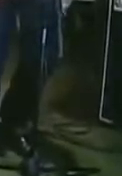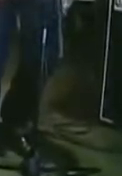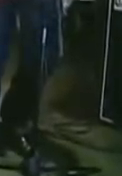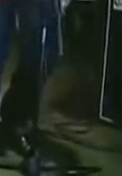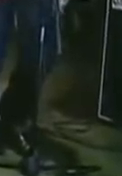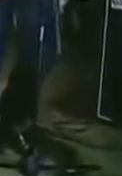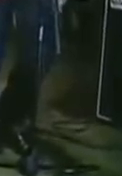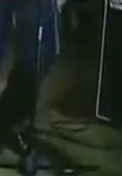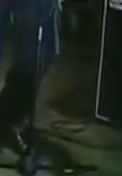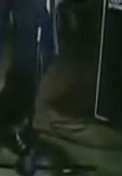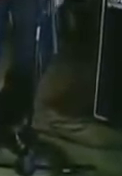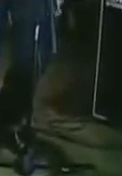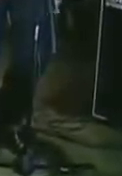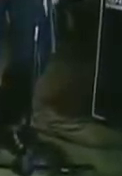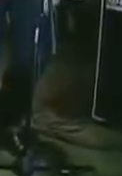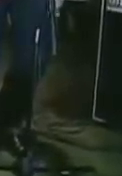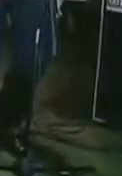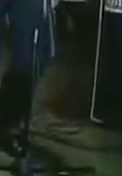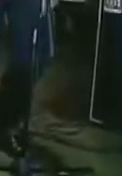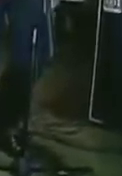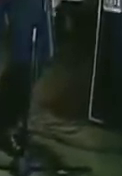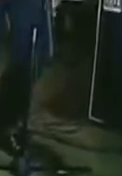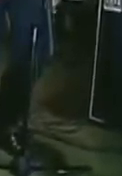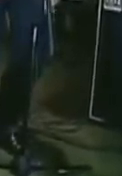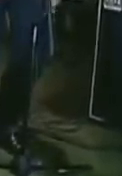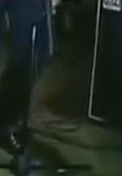de alegrías. ¡Ey!